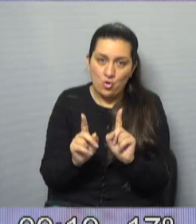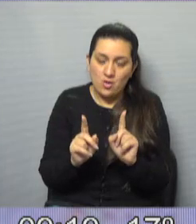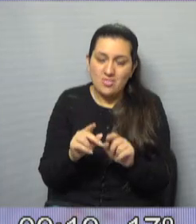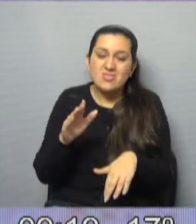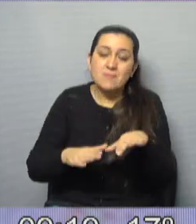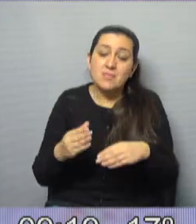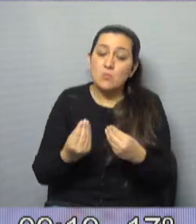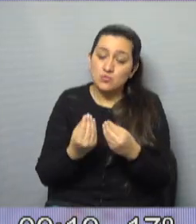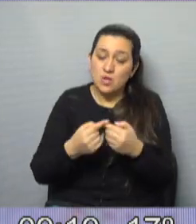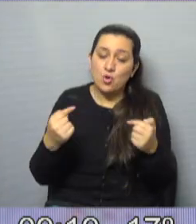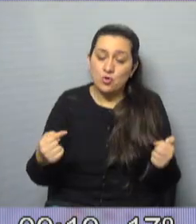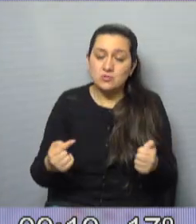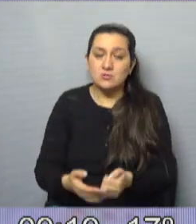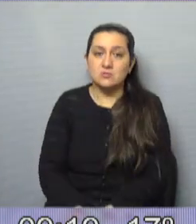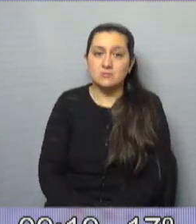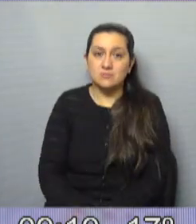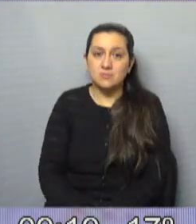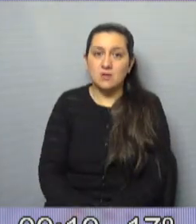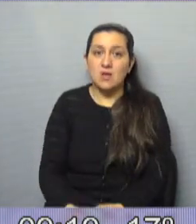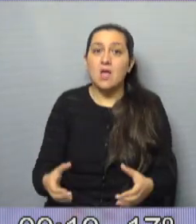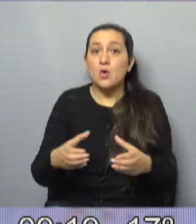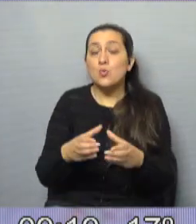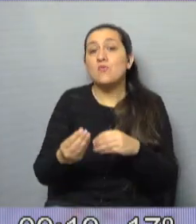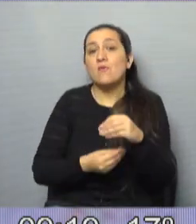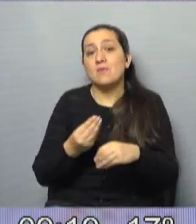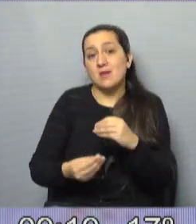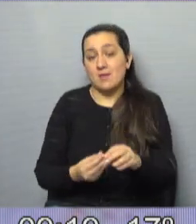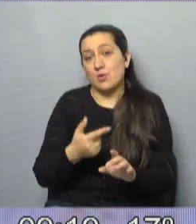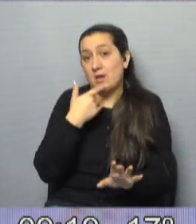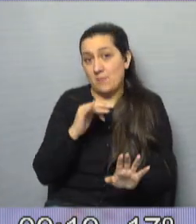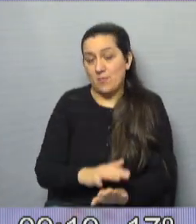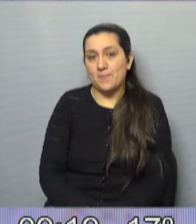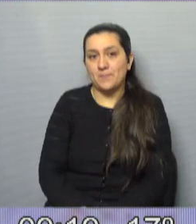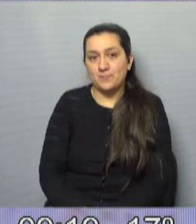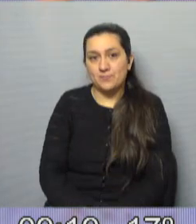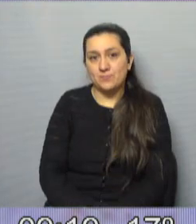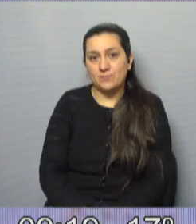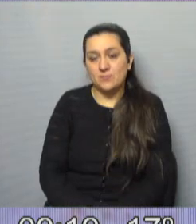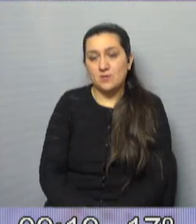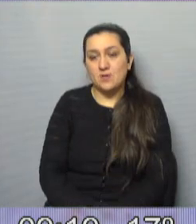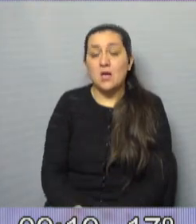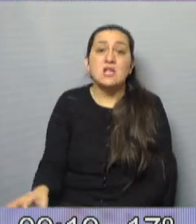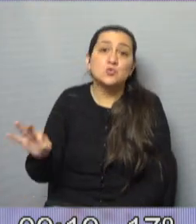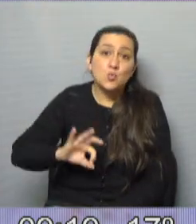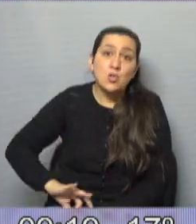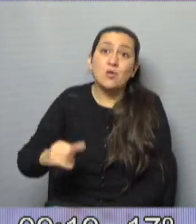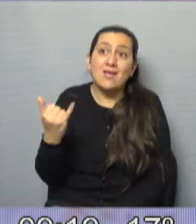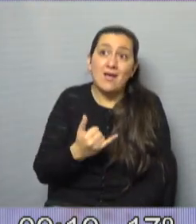de factores. El grupo familiar, cómo se compone, qué ingresos tiene ese grupo